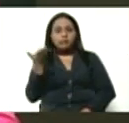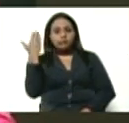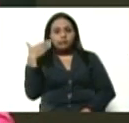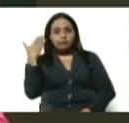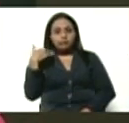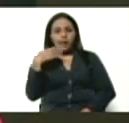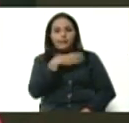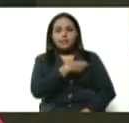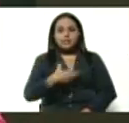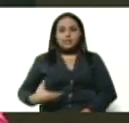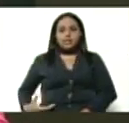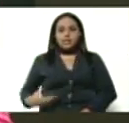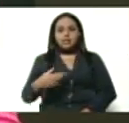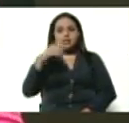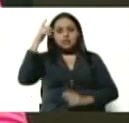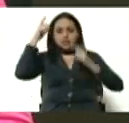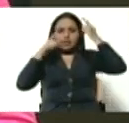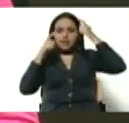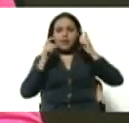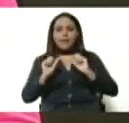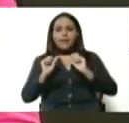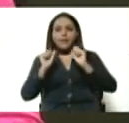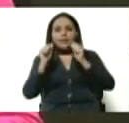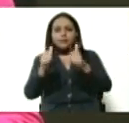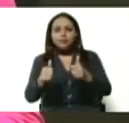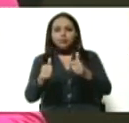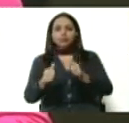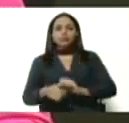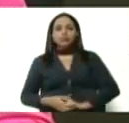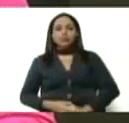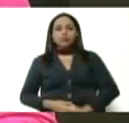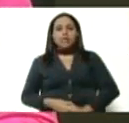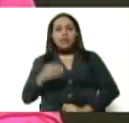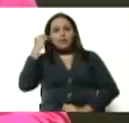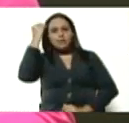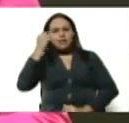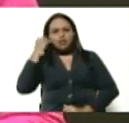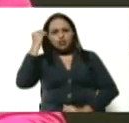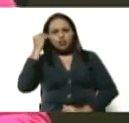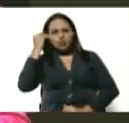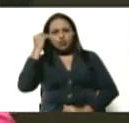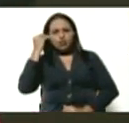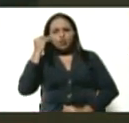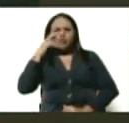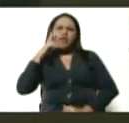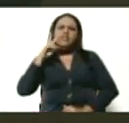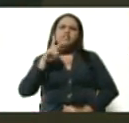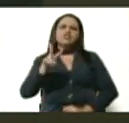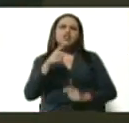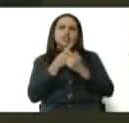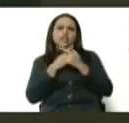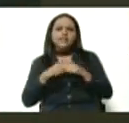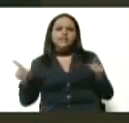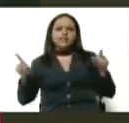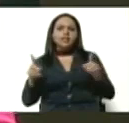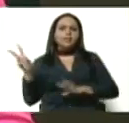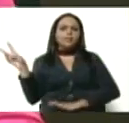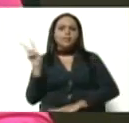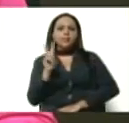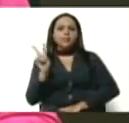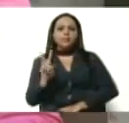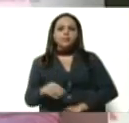llegó al poder político, inmediatamente pensó en una concepción geopolítica distinta para